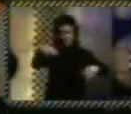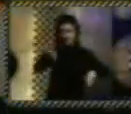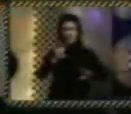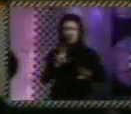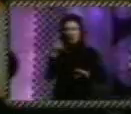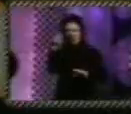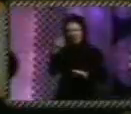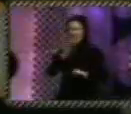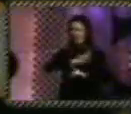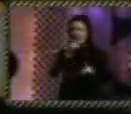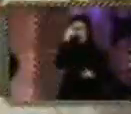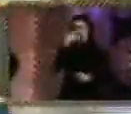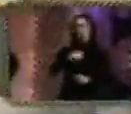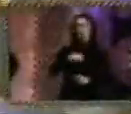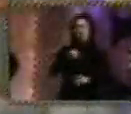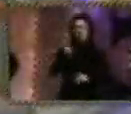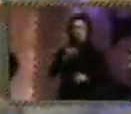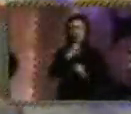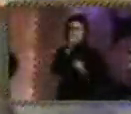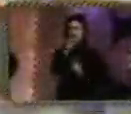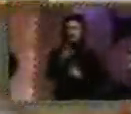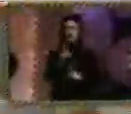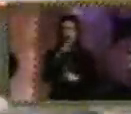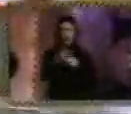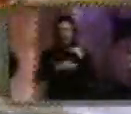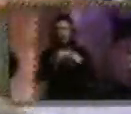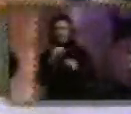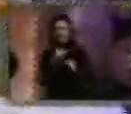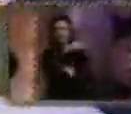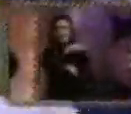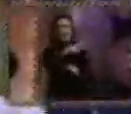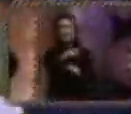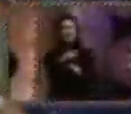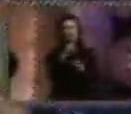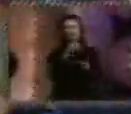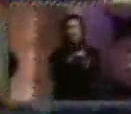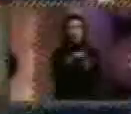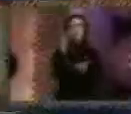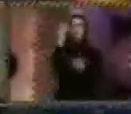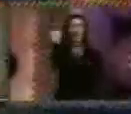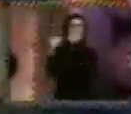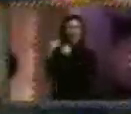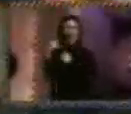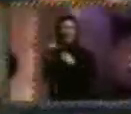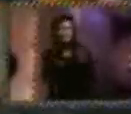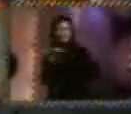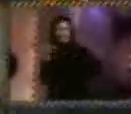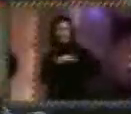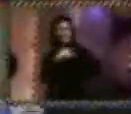de mí. Pues no me hace monto allí, pa' colmo era el día de San